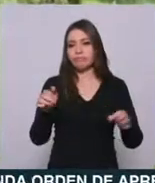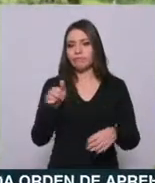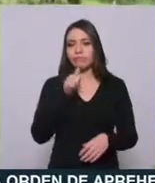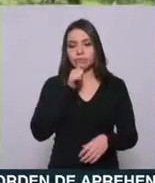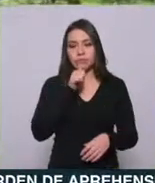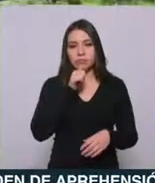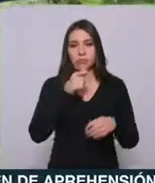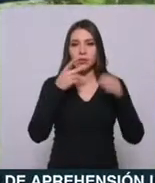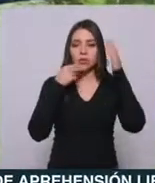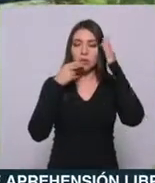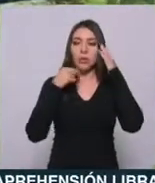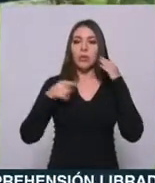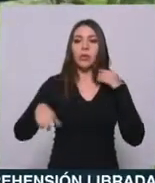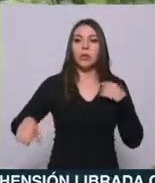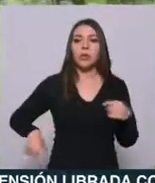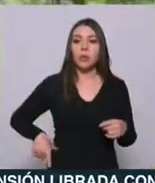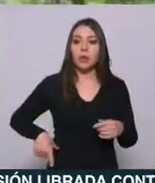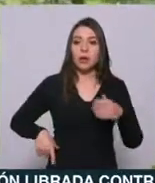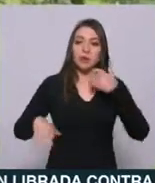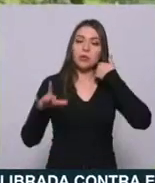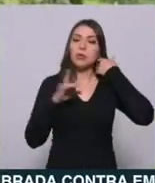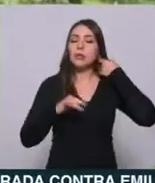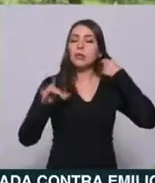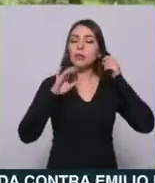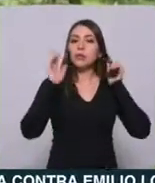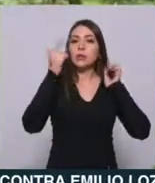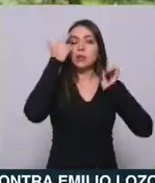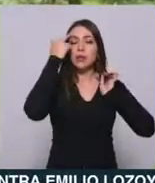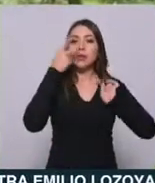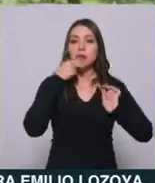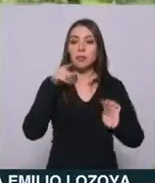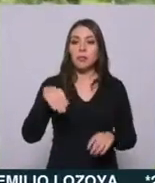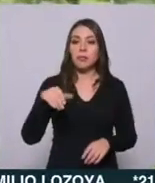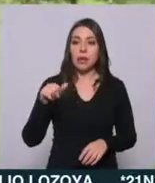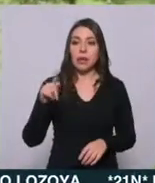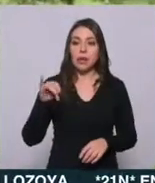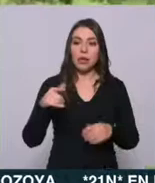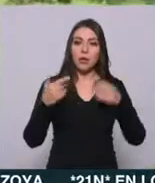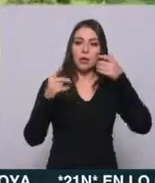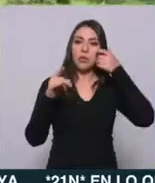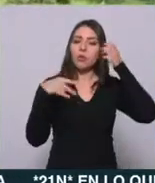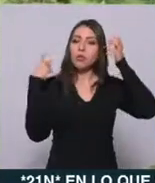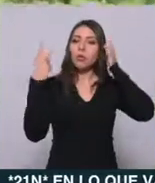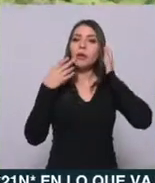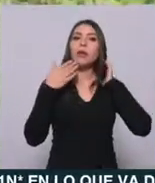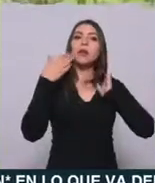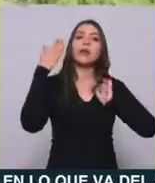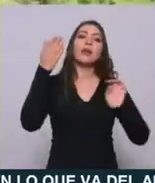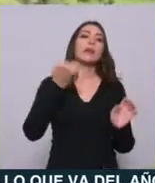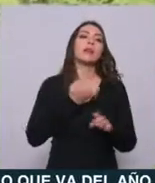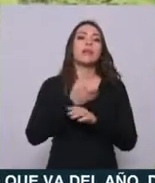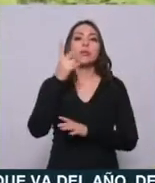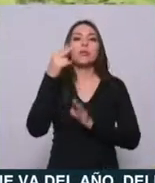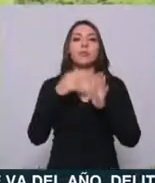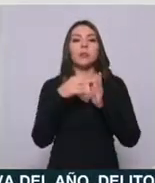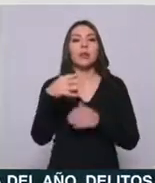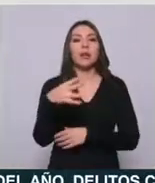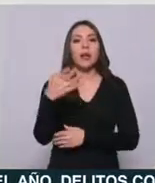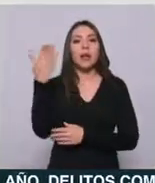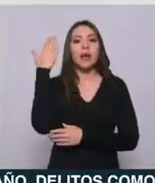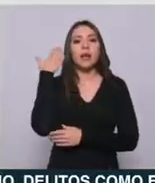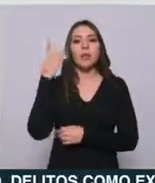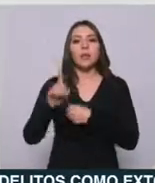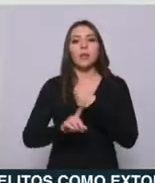Precisamente el gobernador destacó, pues que recordó que Martín Godoy arribó al estado en el 2014, cuando estaba esta crisis